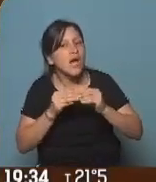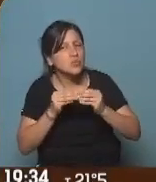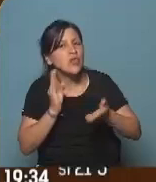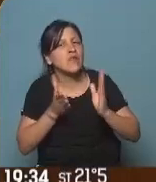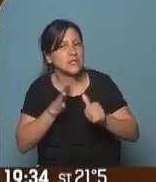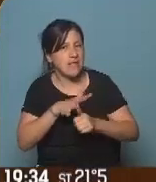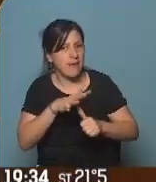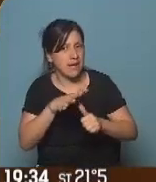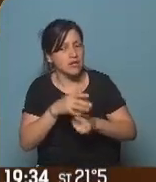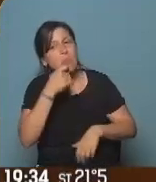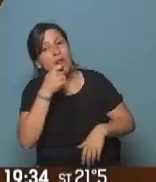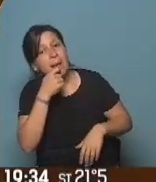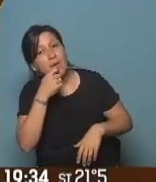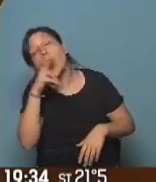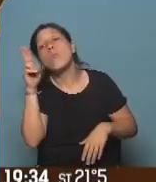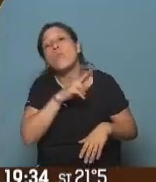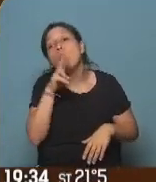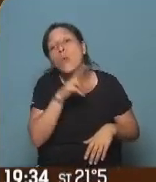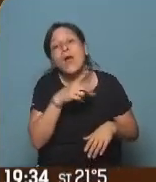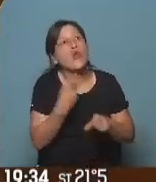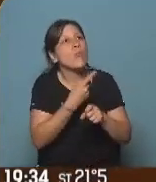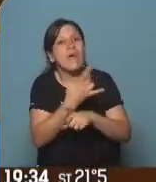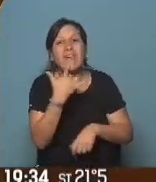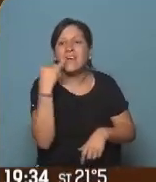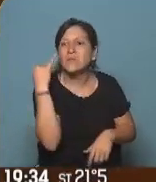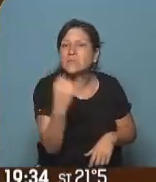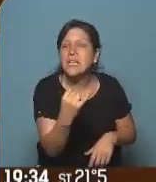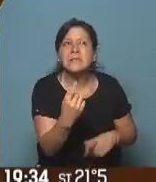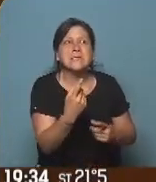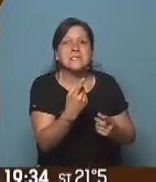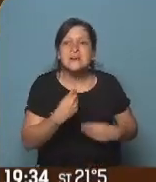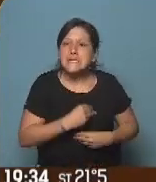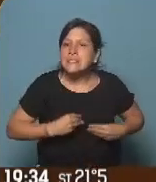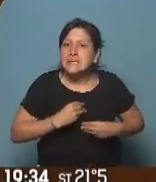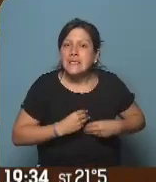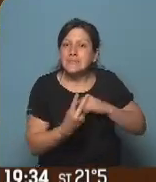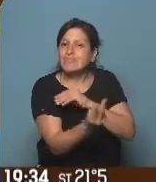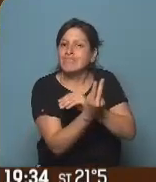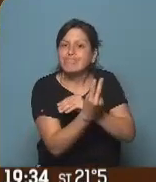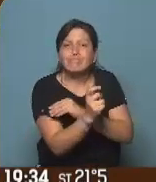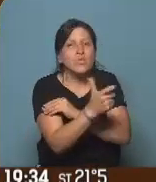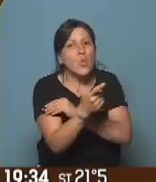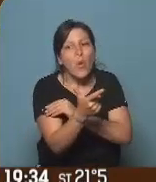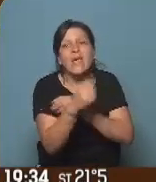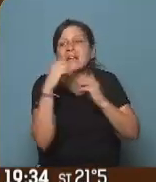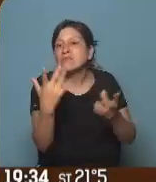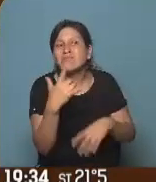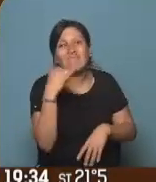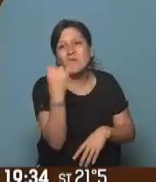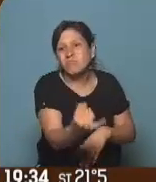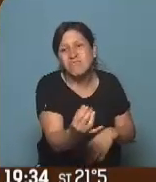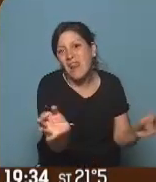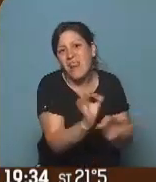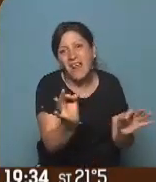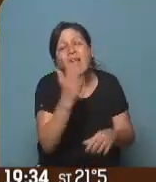si ella no puede hacer una denuncia porque no se siente protegida no la va a realizar después viene la parte